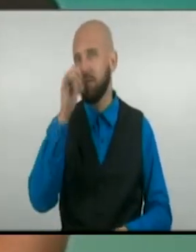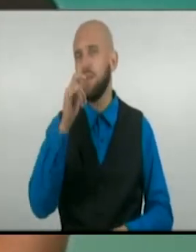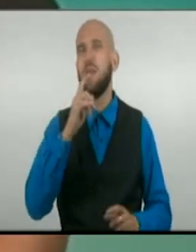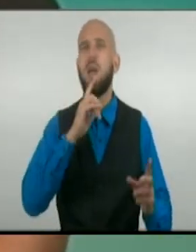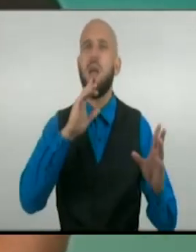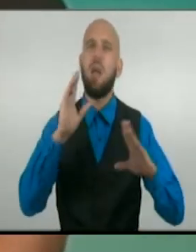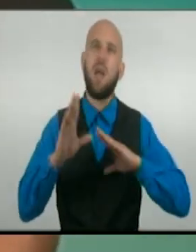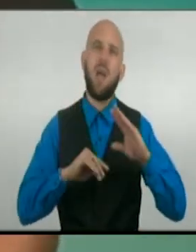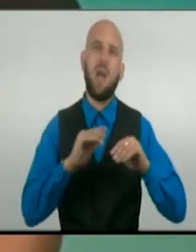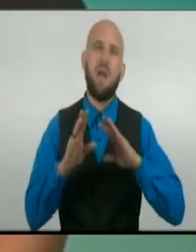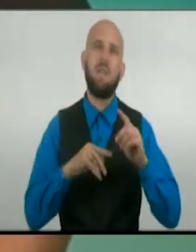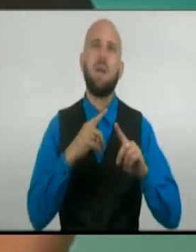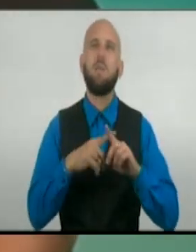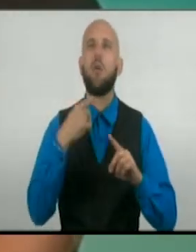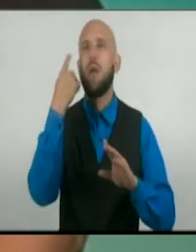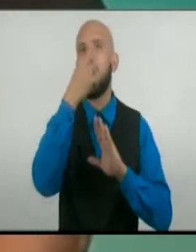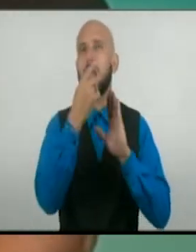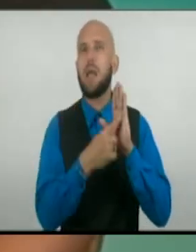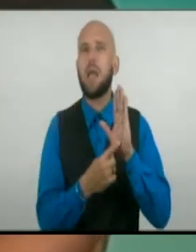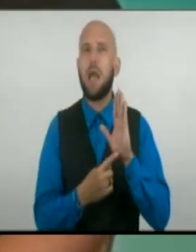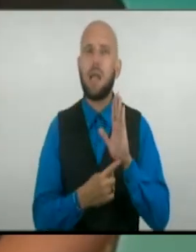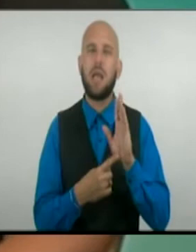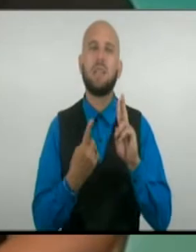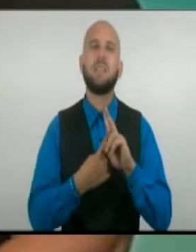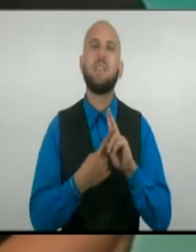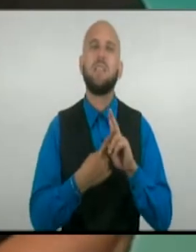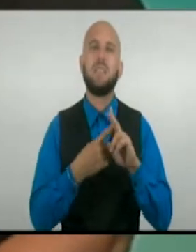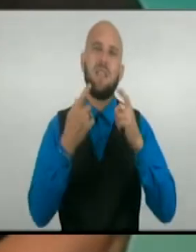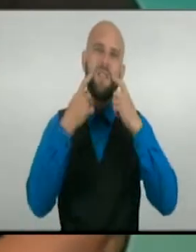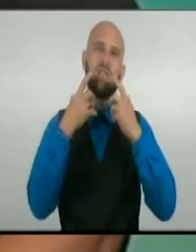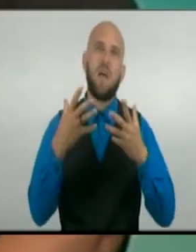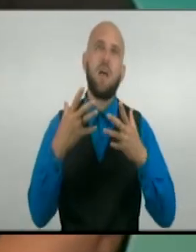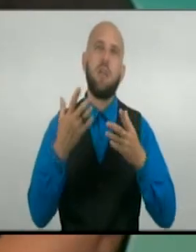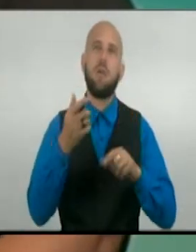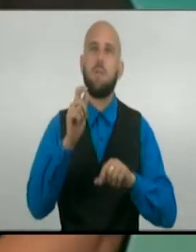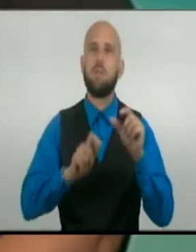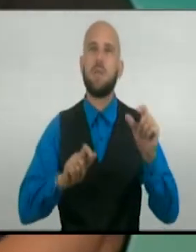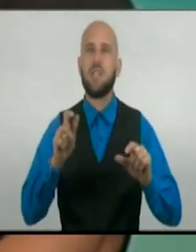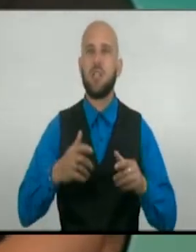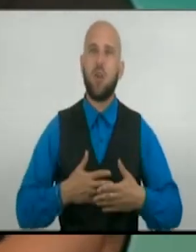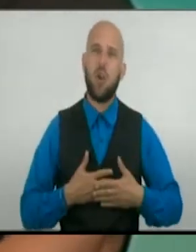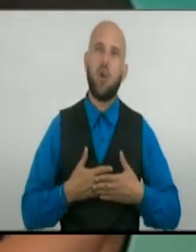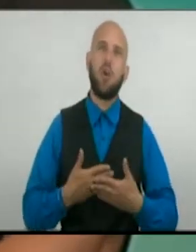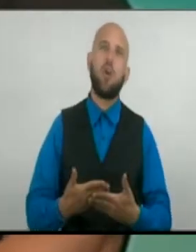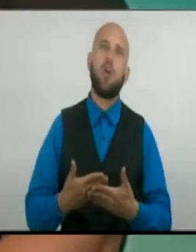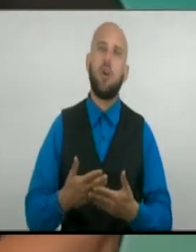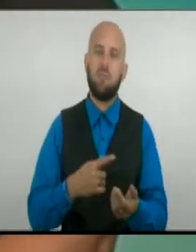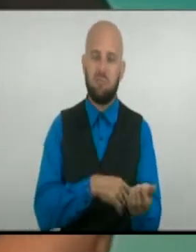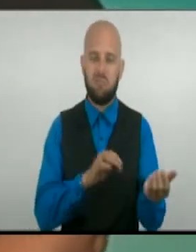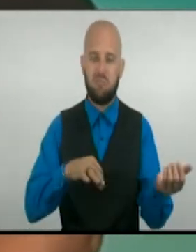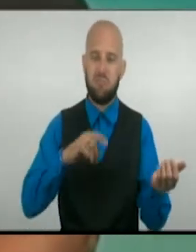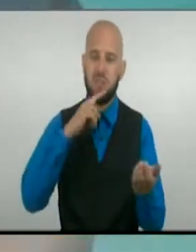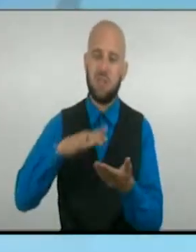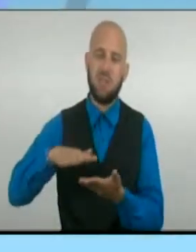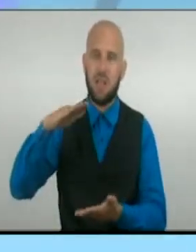en las características en los valores sobre todo de las personas que deciden donar sangre